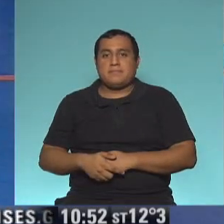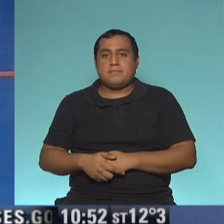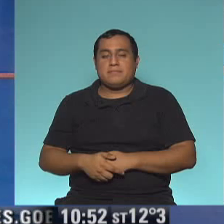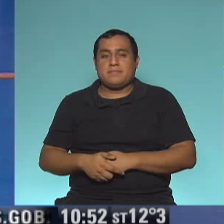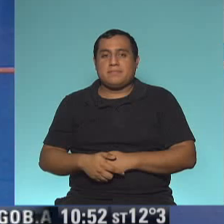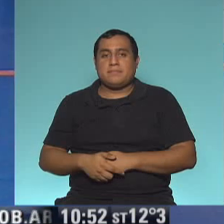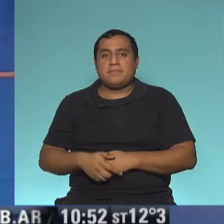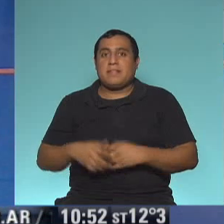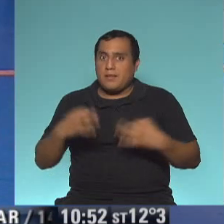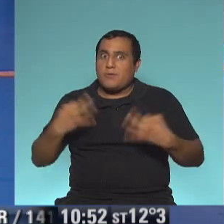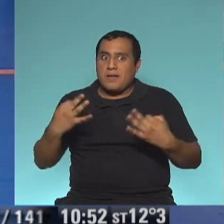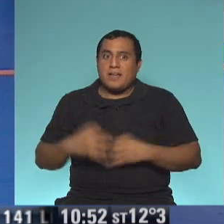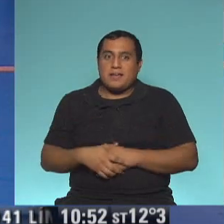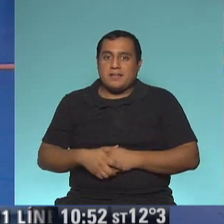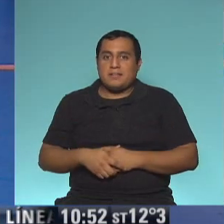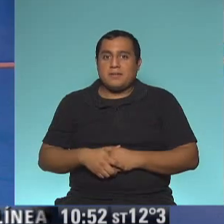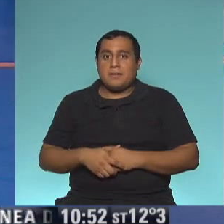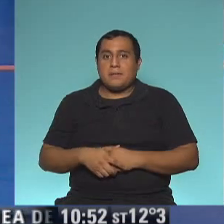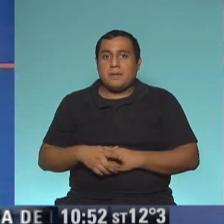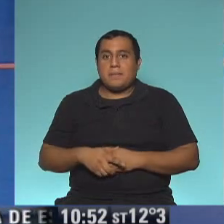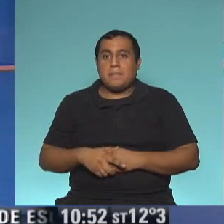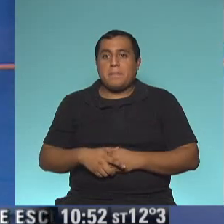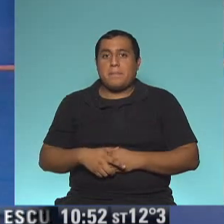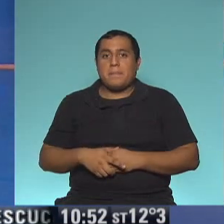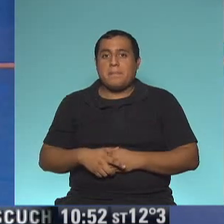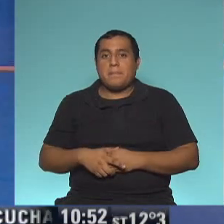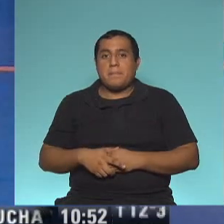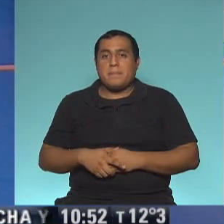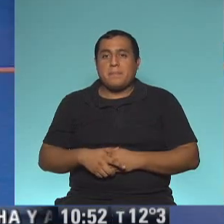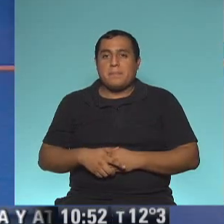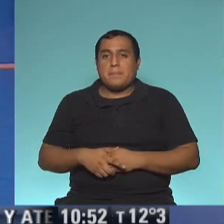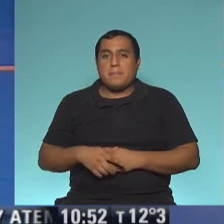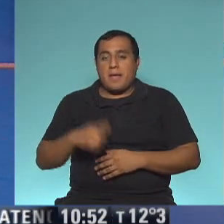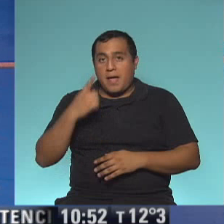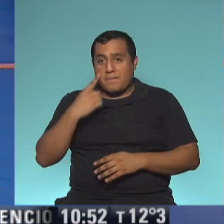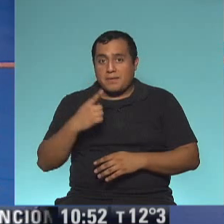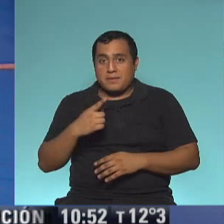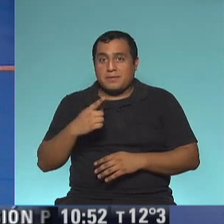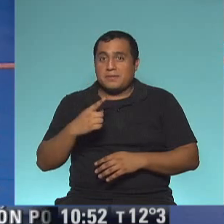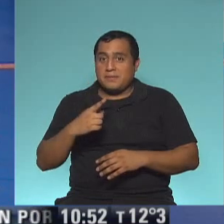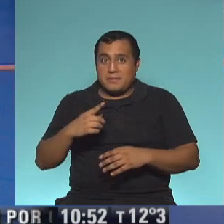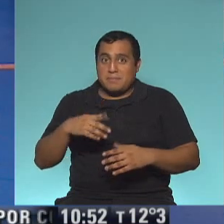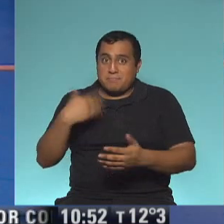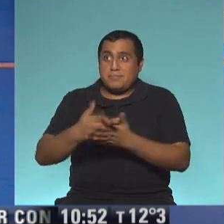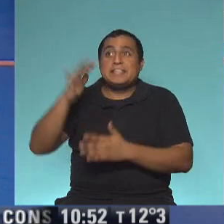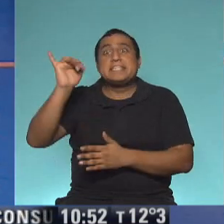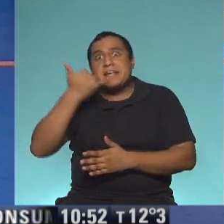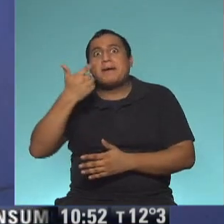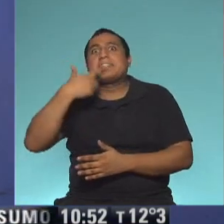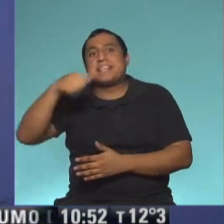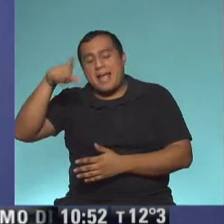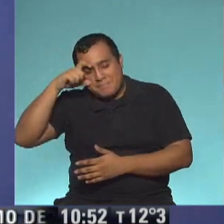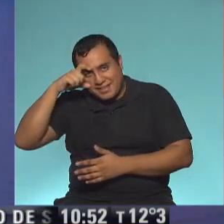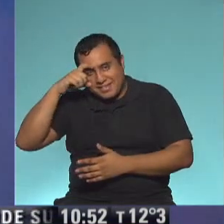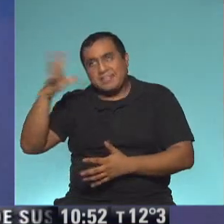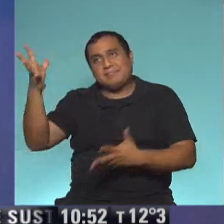desparramado? ¡Esa! ¿Con un pie? Con un pie. Tienes que saltar con un pie. Si me pasa algo, llama al SAME. Si el SAME me viene, al SAME